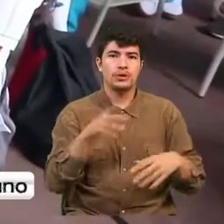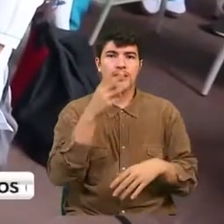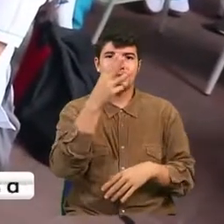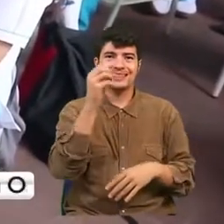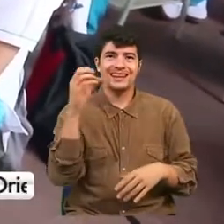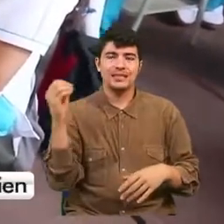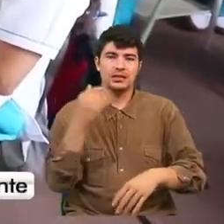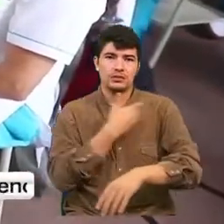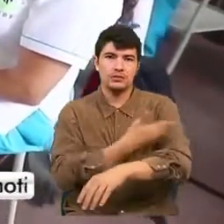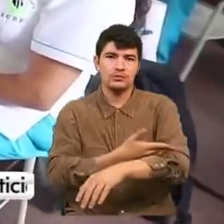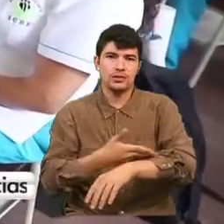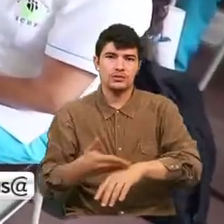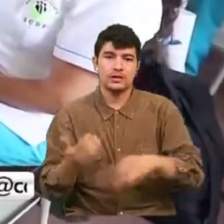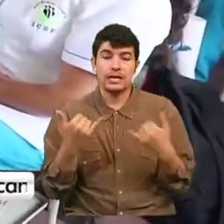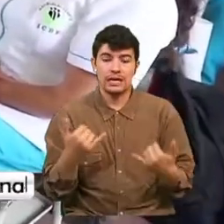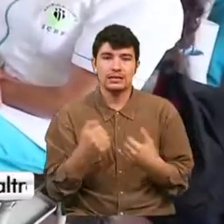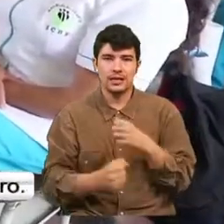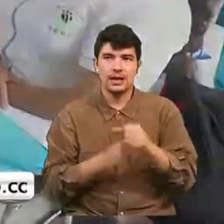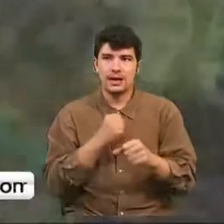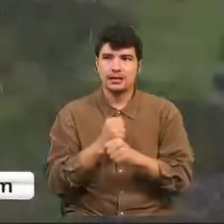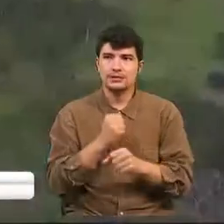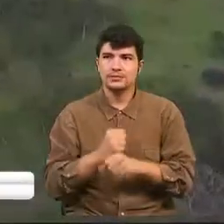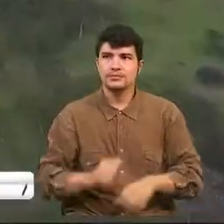300 millones de pesos en este año.